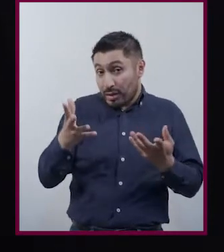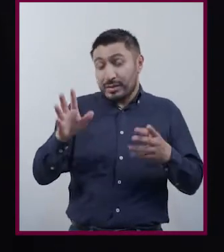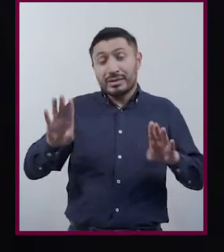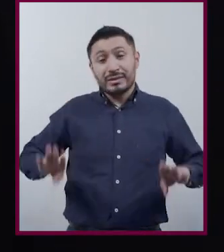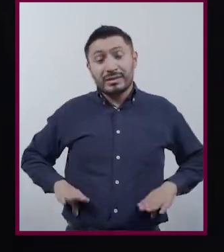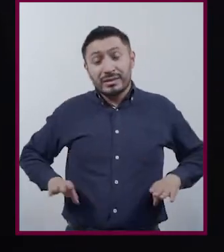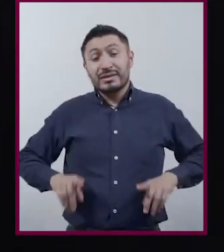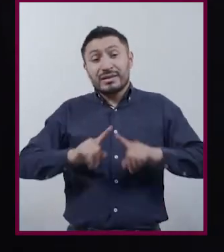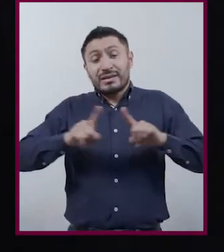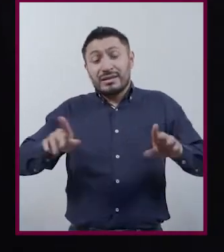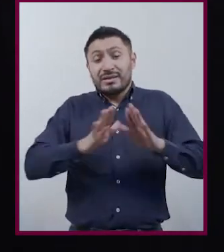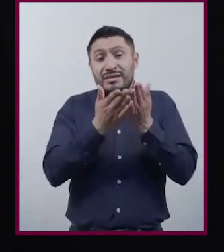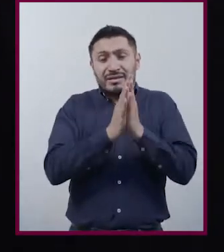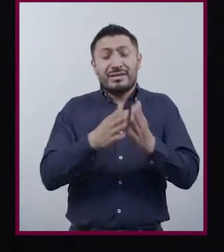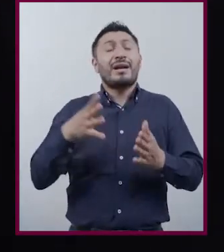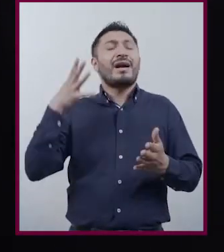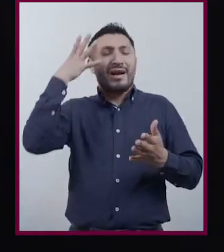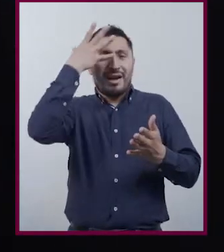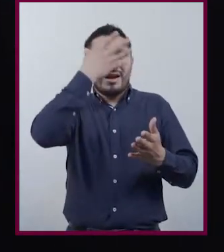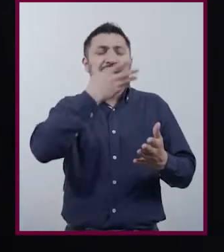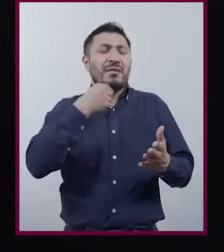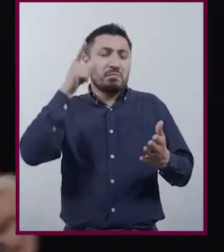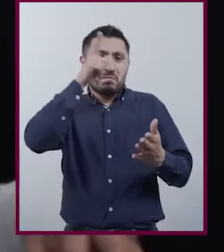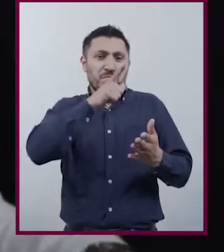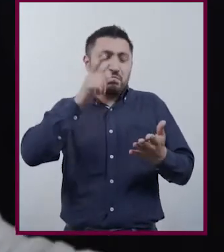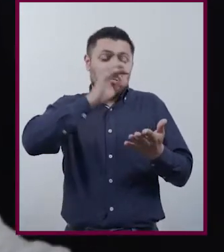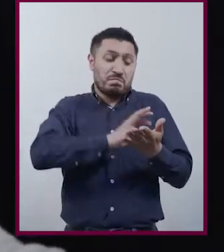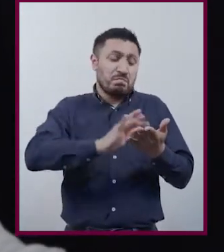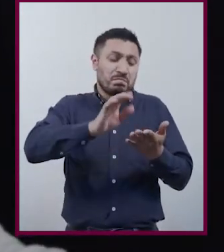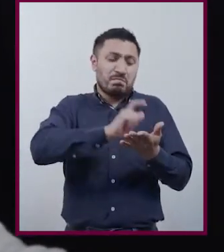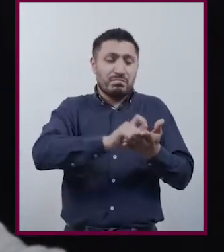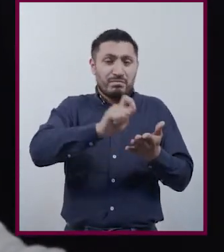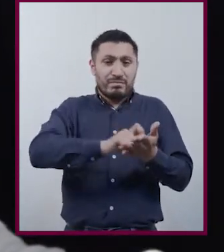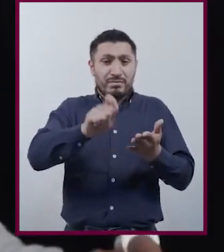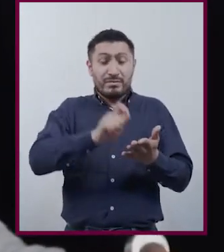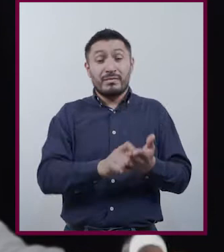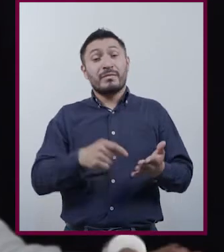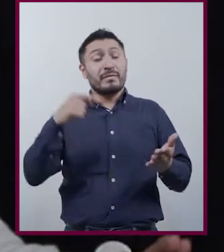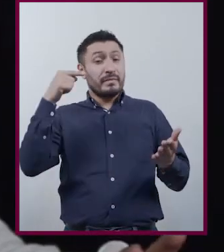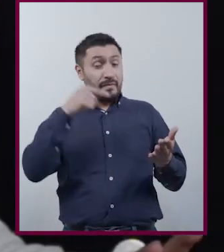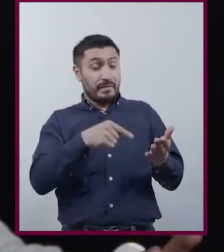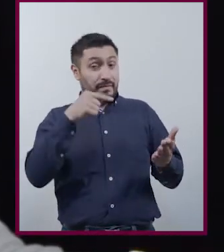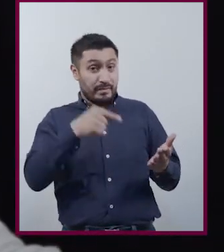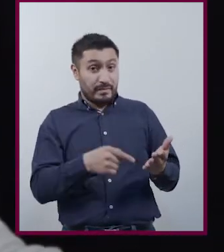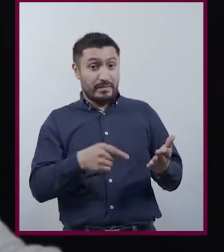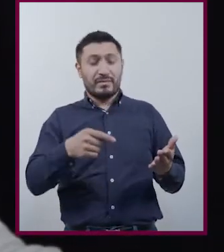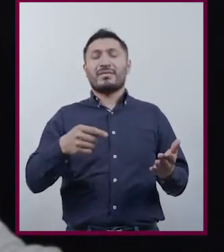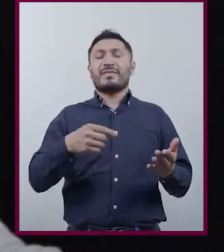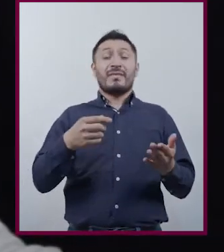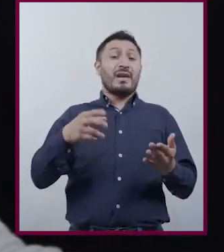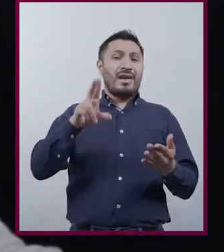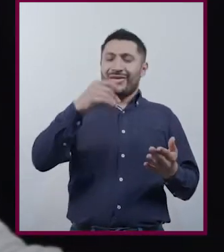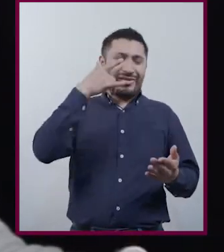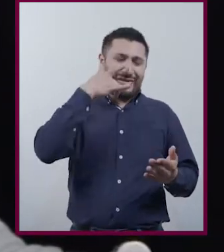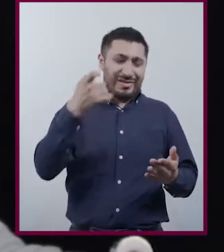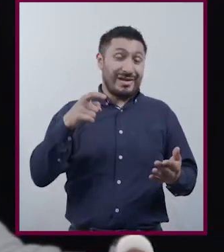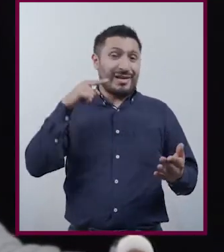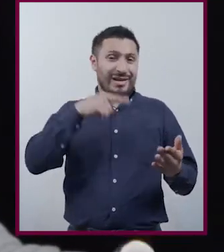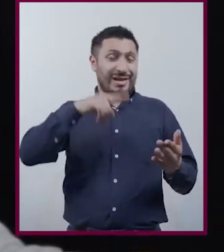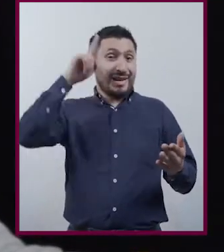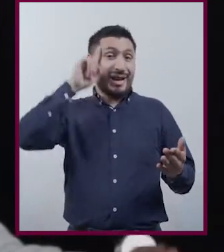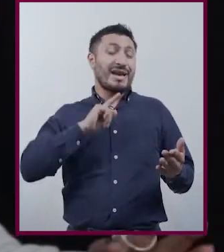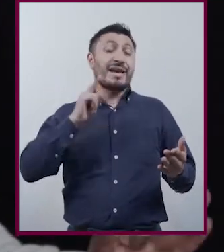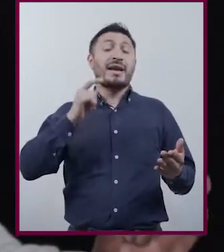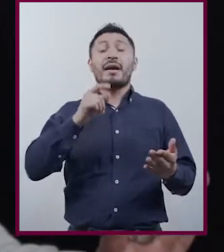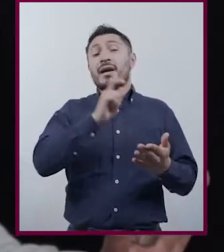de las obras literarias es la belleza de su lenguaje, y en el caso de Balún Canán, esto no es raro considerando que la autora escribía